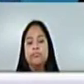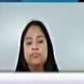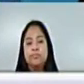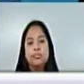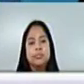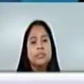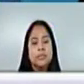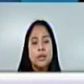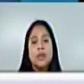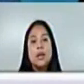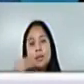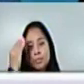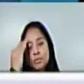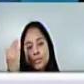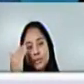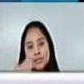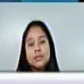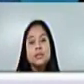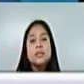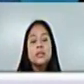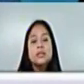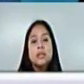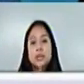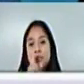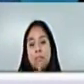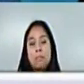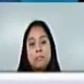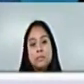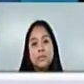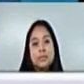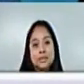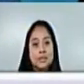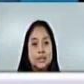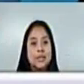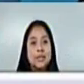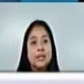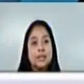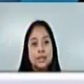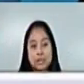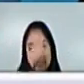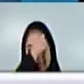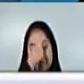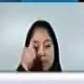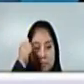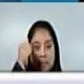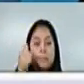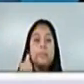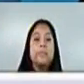Agradecemos mucho al presidente Alejandro Yamatei